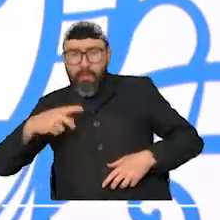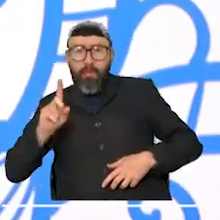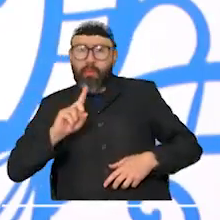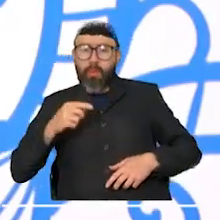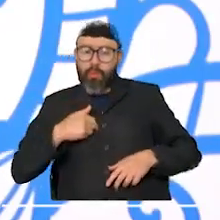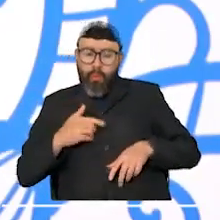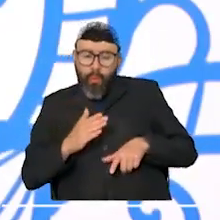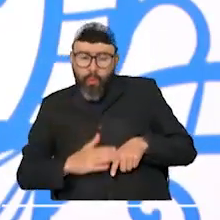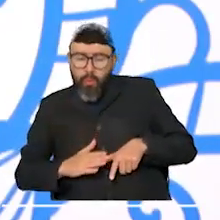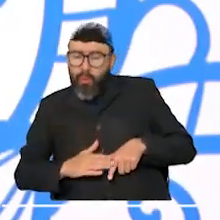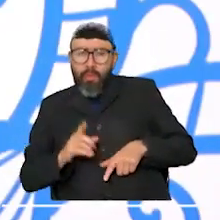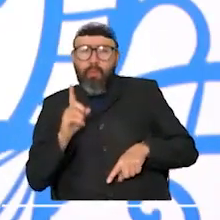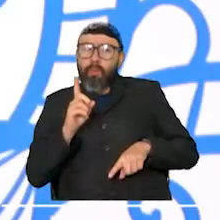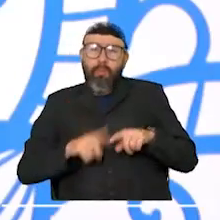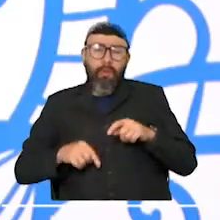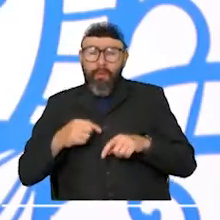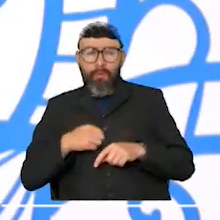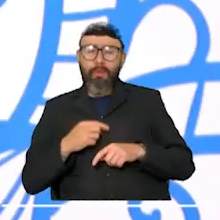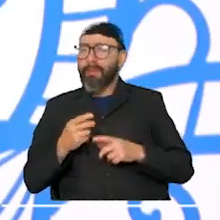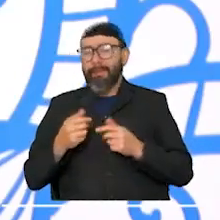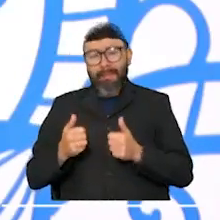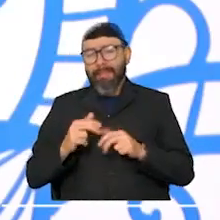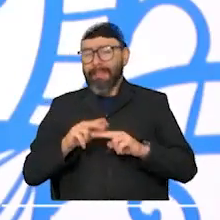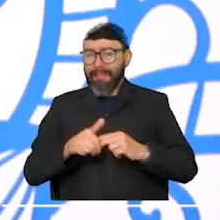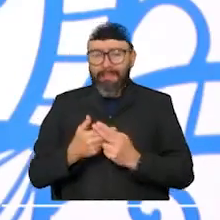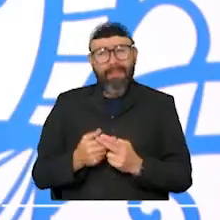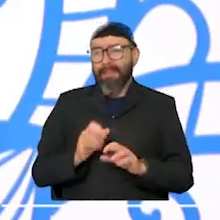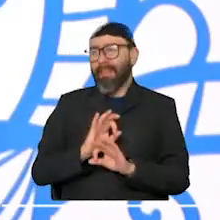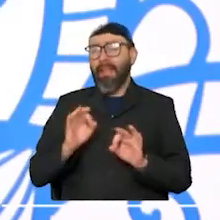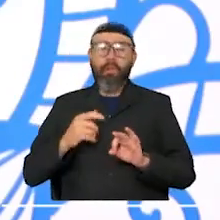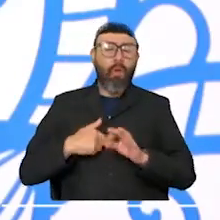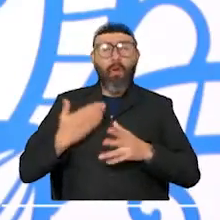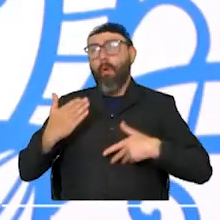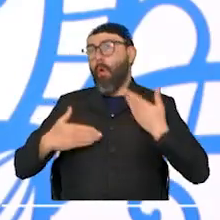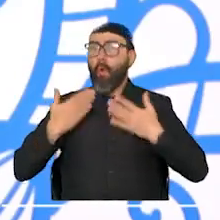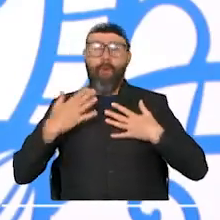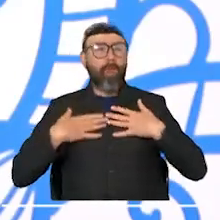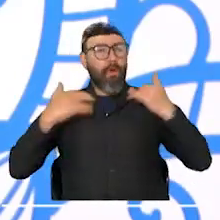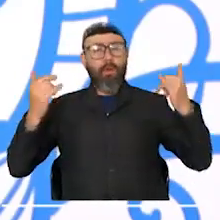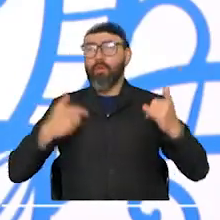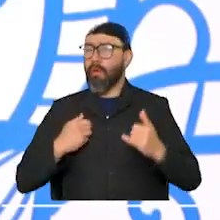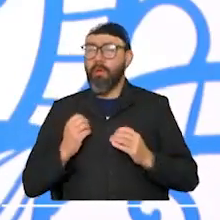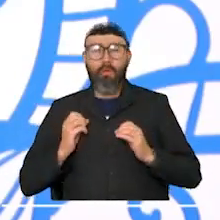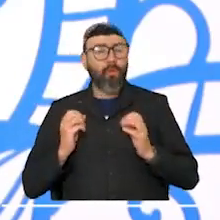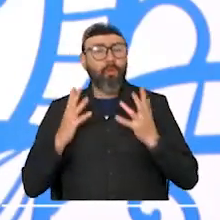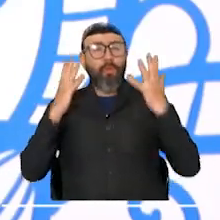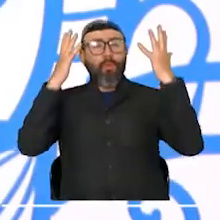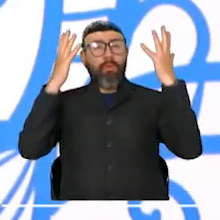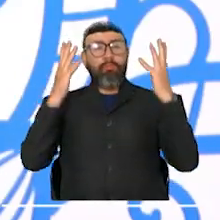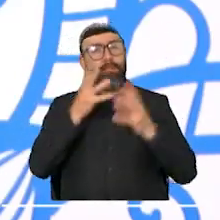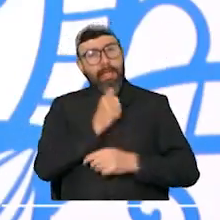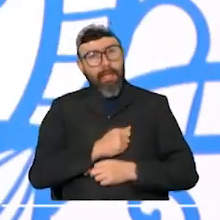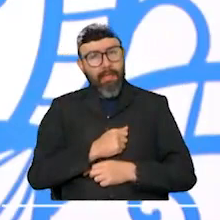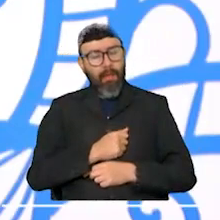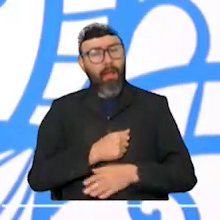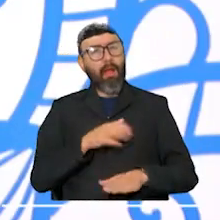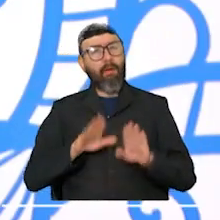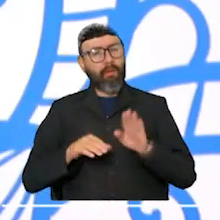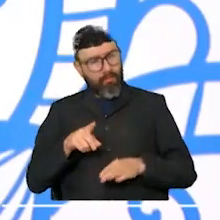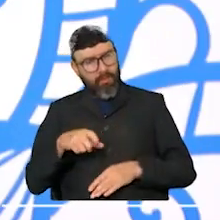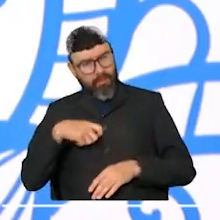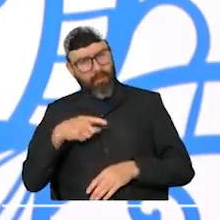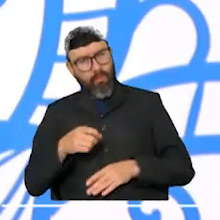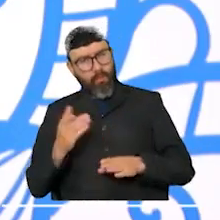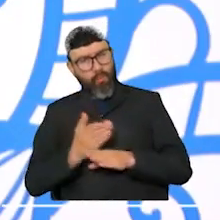buenas relaciones sexuales es que yo no las disfruto Es que no tengo orgasmos va mucho más allá a veces del problema de simplemente